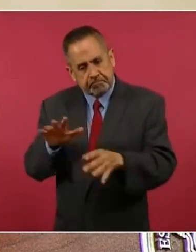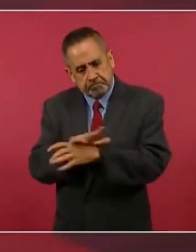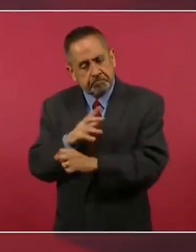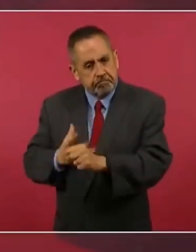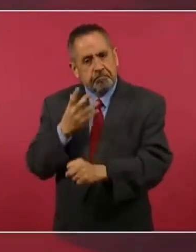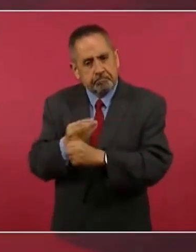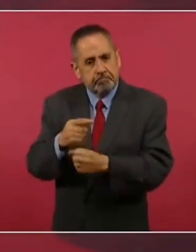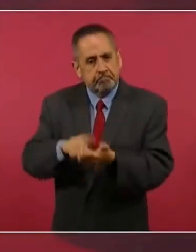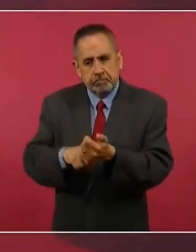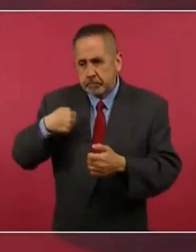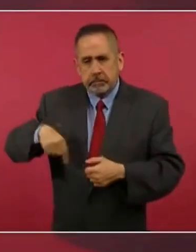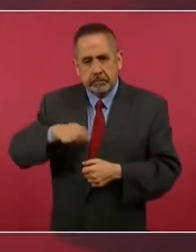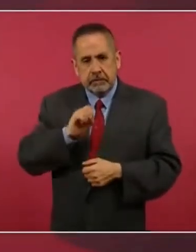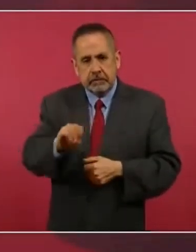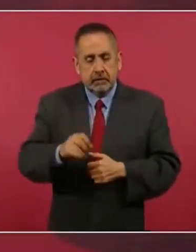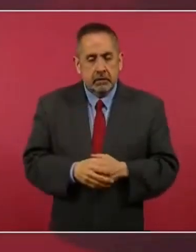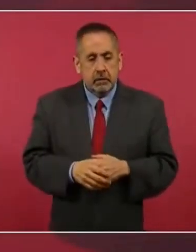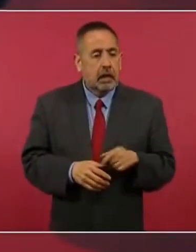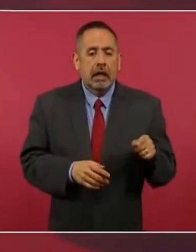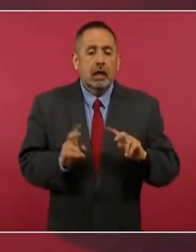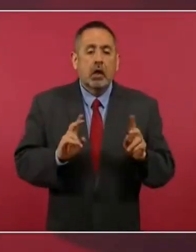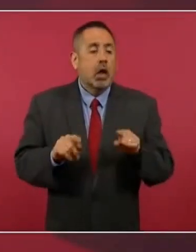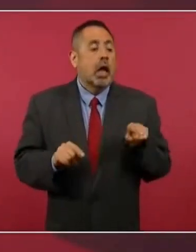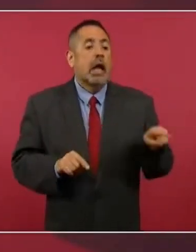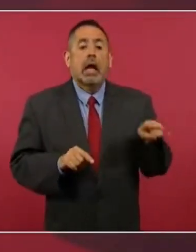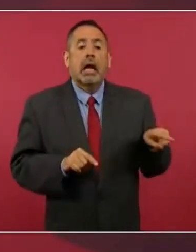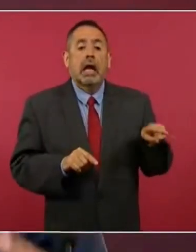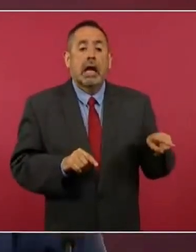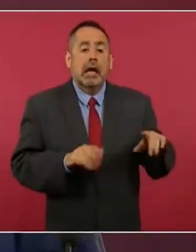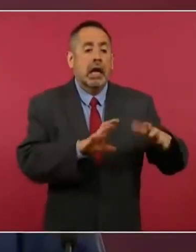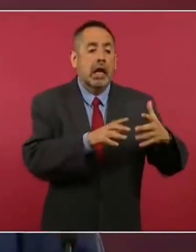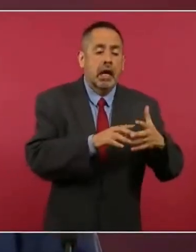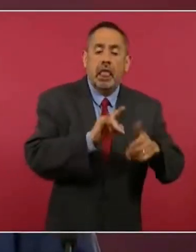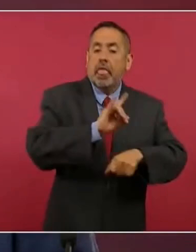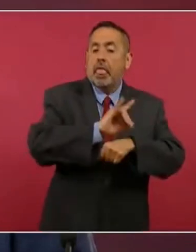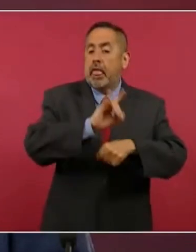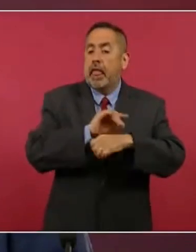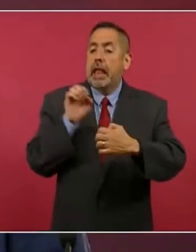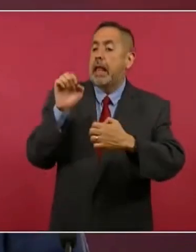¿Sí? No, lo que crearon fue el aparato, porque así engañaban,